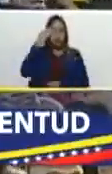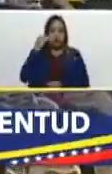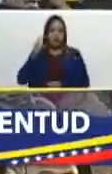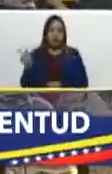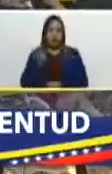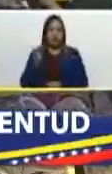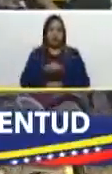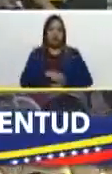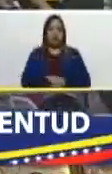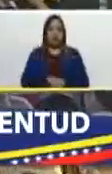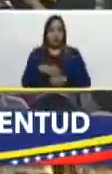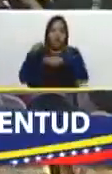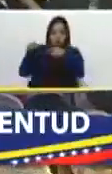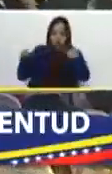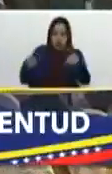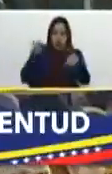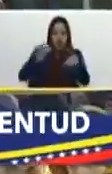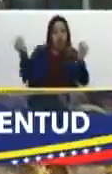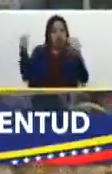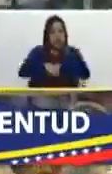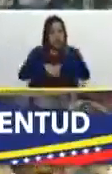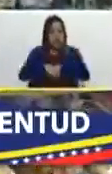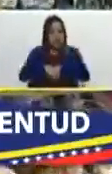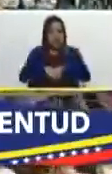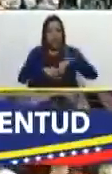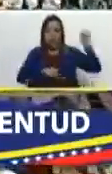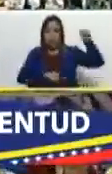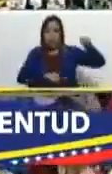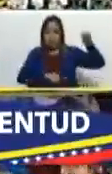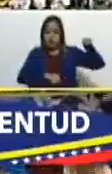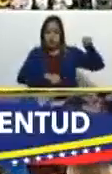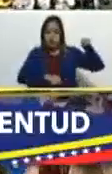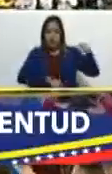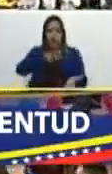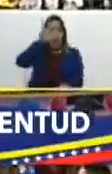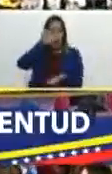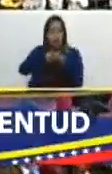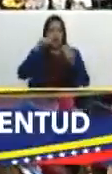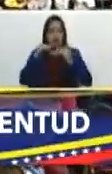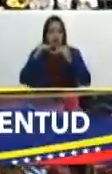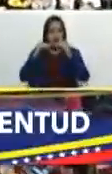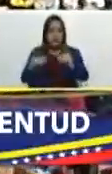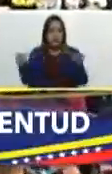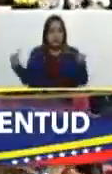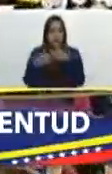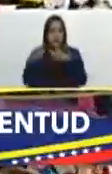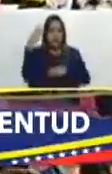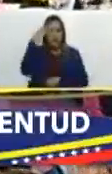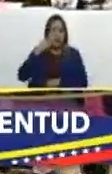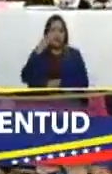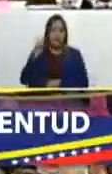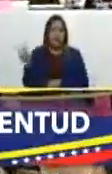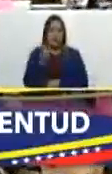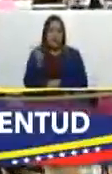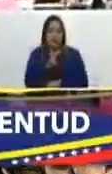Venezolana. ¿Ustedes están de acuerdo? ¡Sí! ¡Aprobado! Se mantiene el Congreso de la Juventud